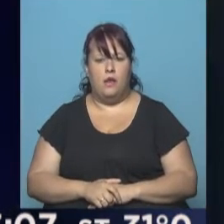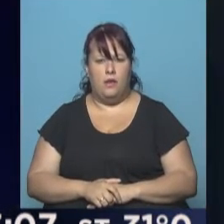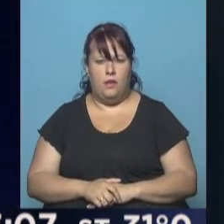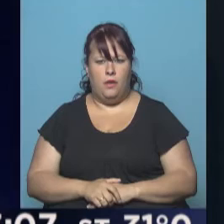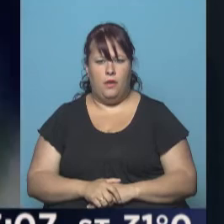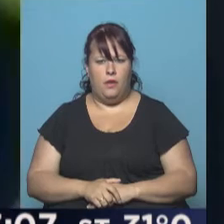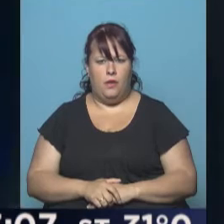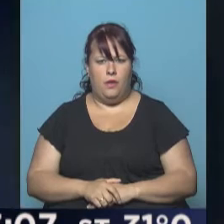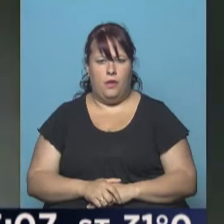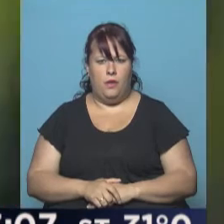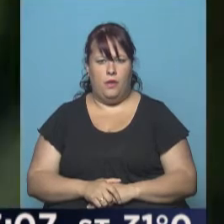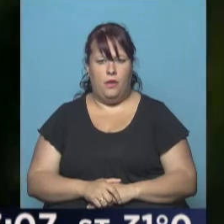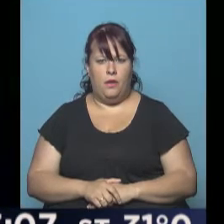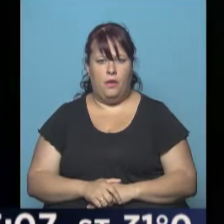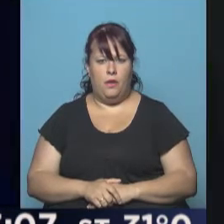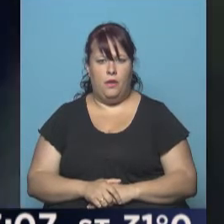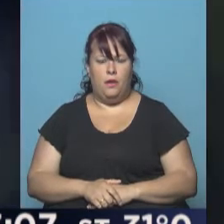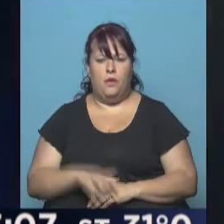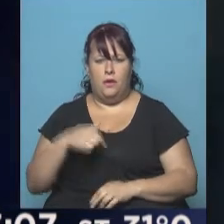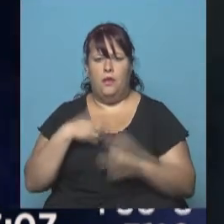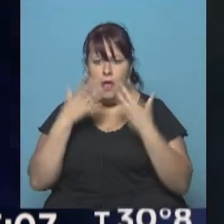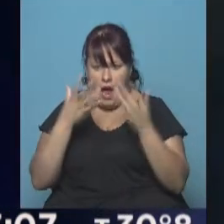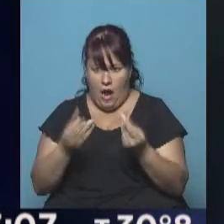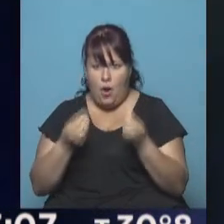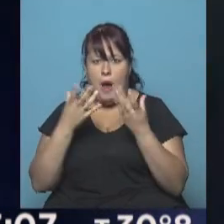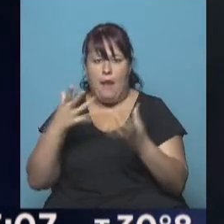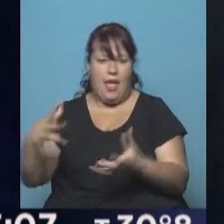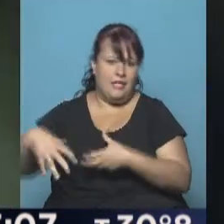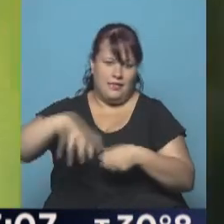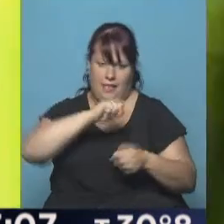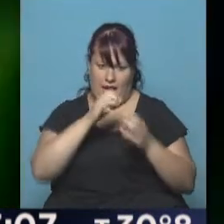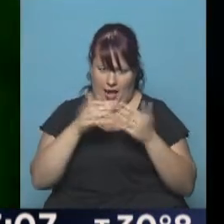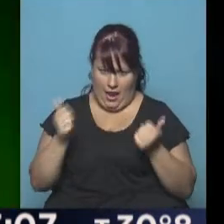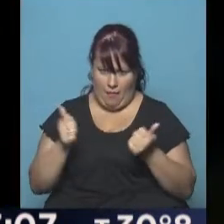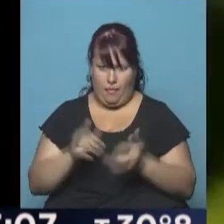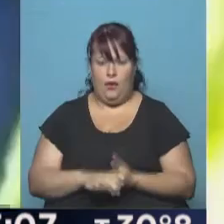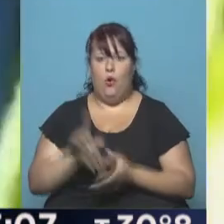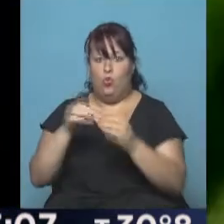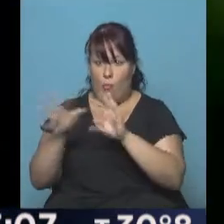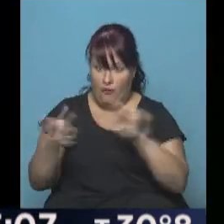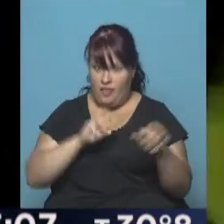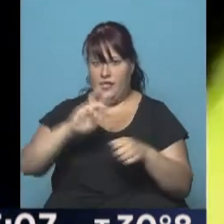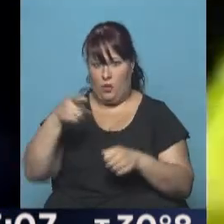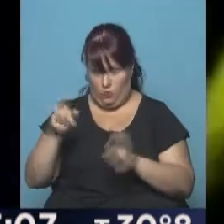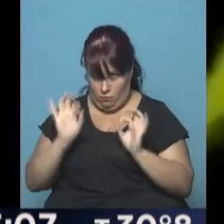El personal de rescate. Y aquí nosotros te vamos a colaborar para salir rápido. Apenas se evacúen a tu compañera, ¿listo?